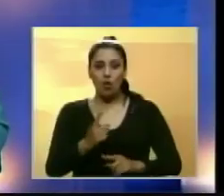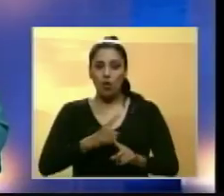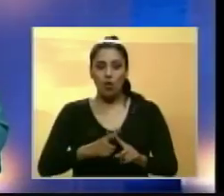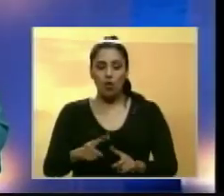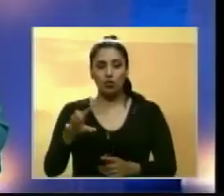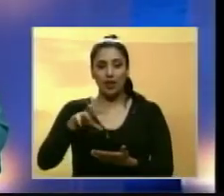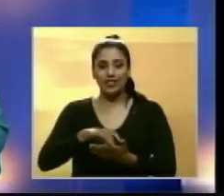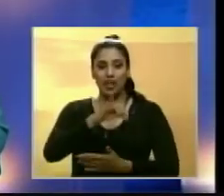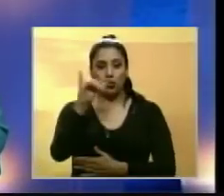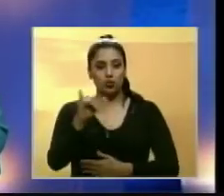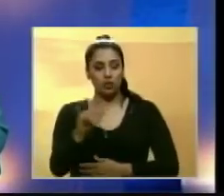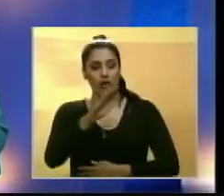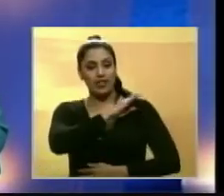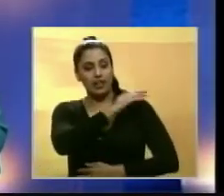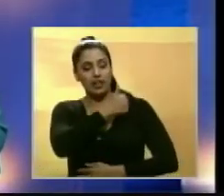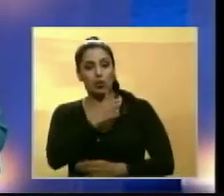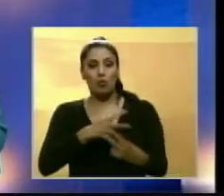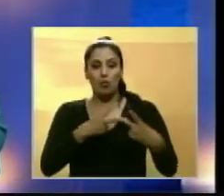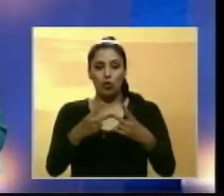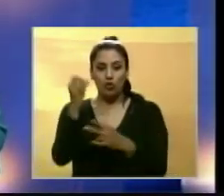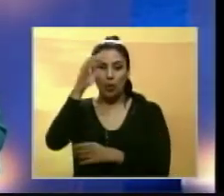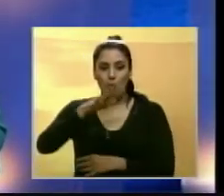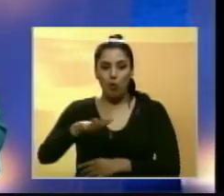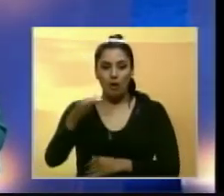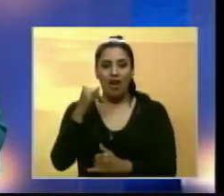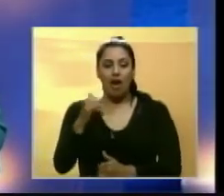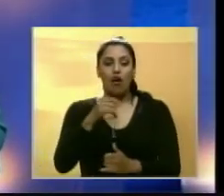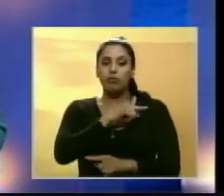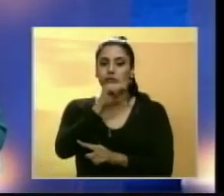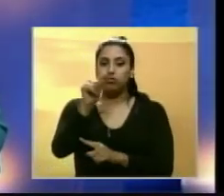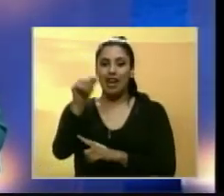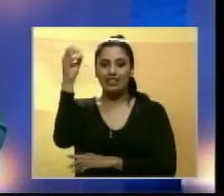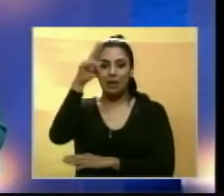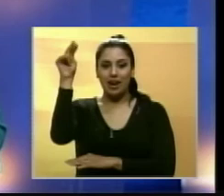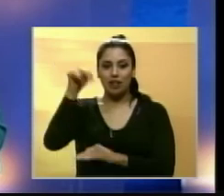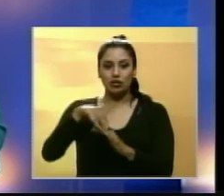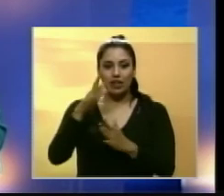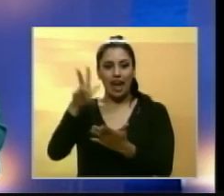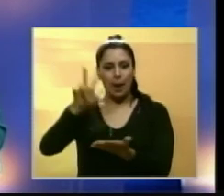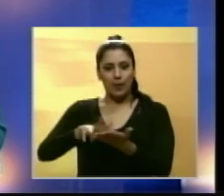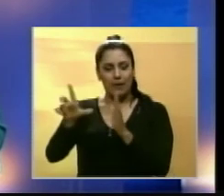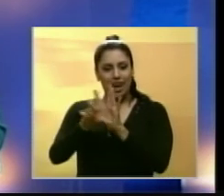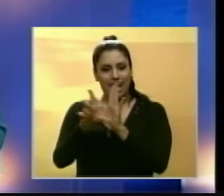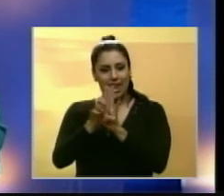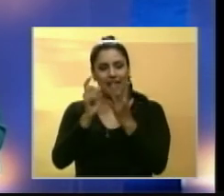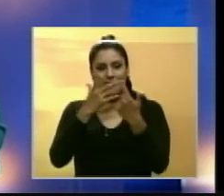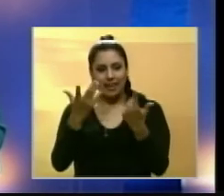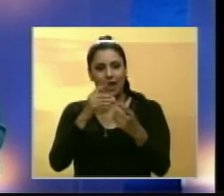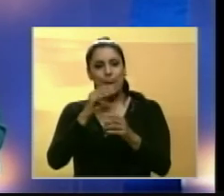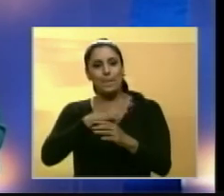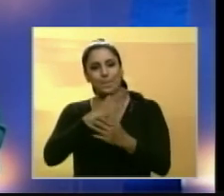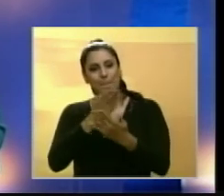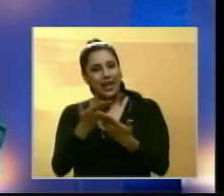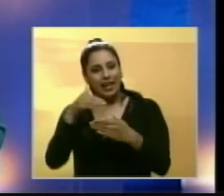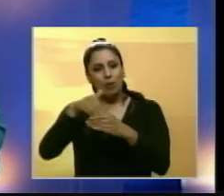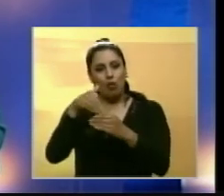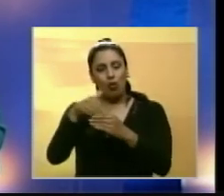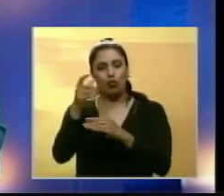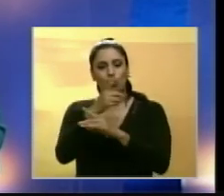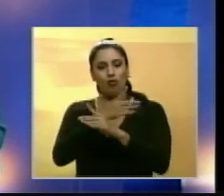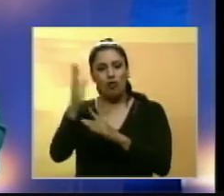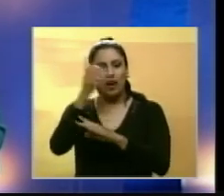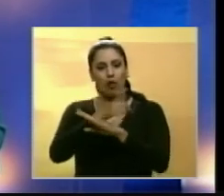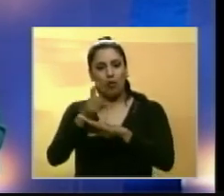En el estado Zulia, el dirigente de Voluntad Popular, Lester Toledo, exigió a la Asamblea Nacional aprobar la ley orgánica de referéndum para cambiar de gobierno de